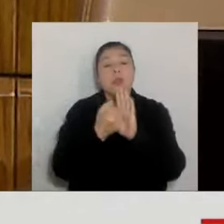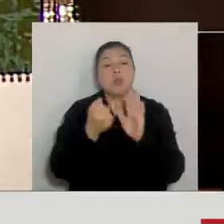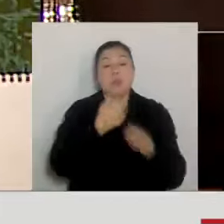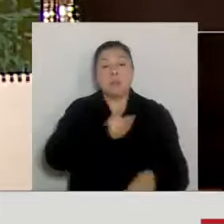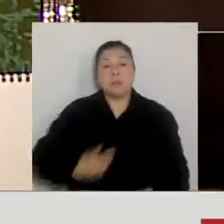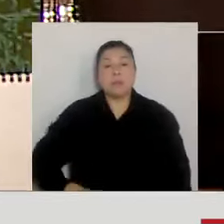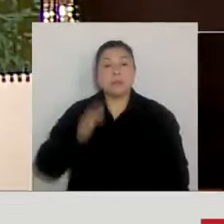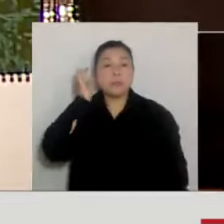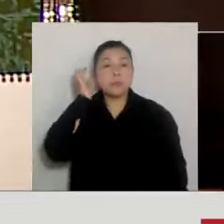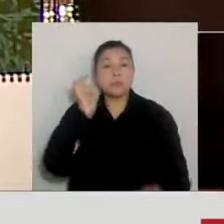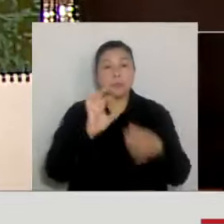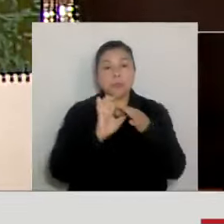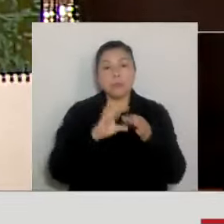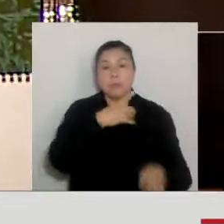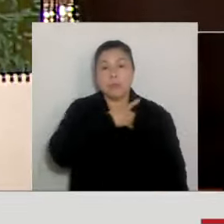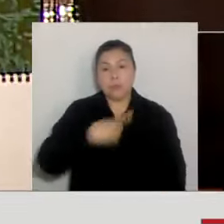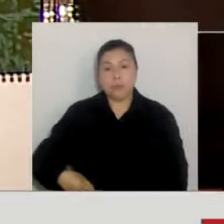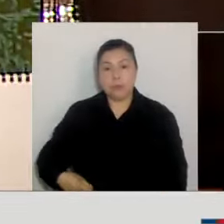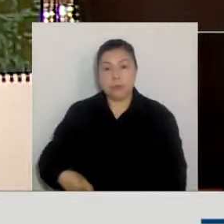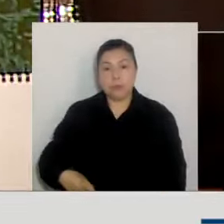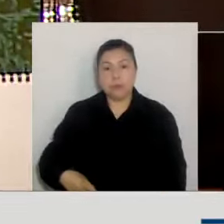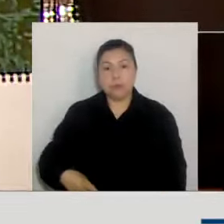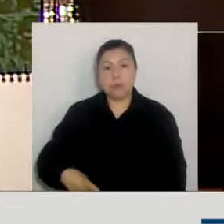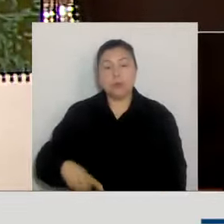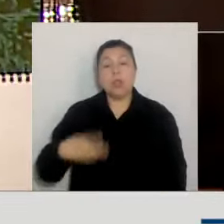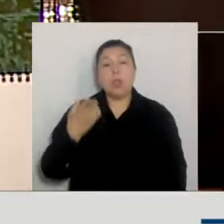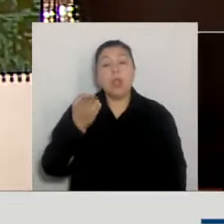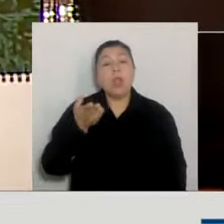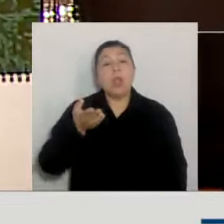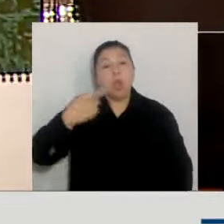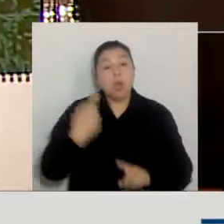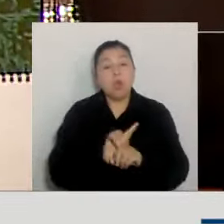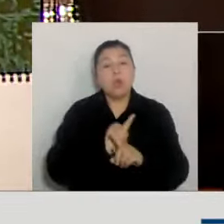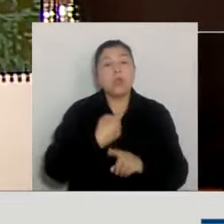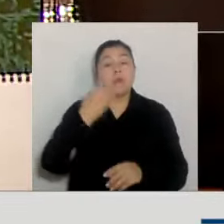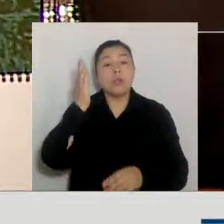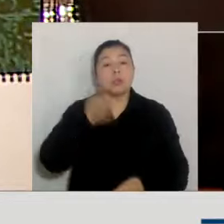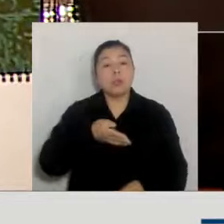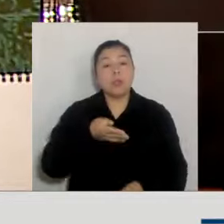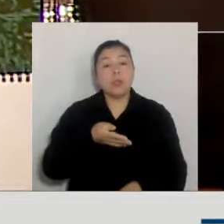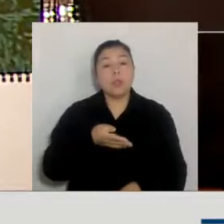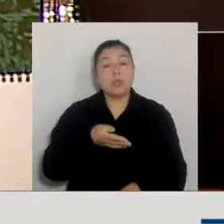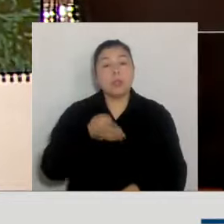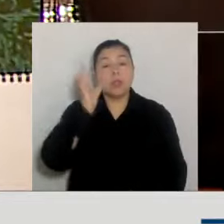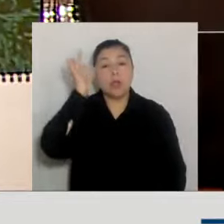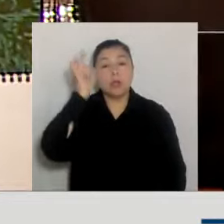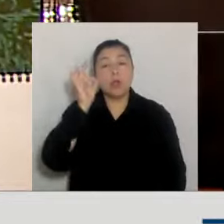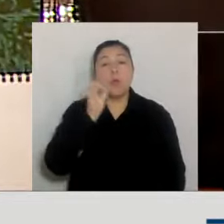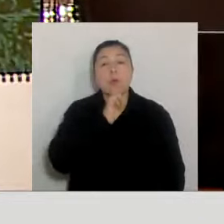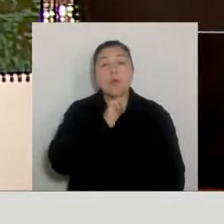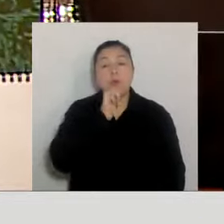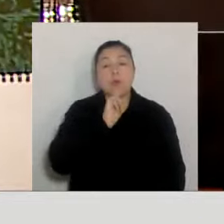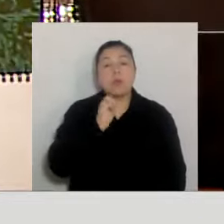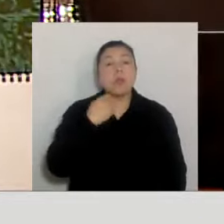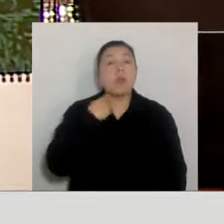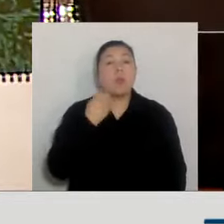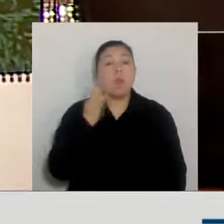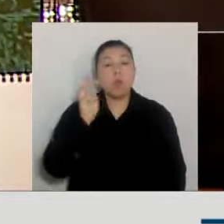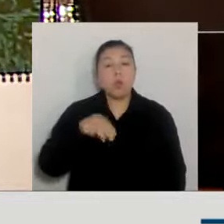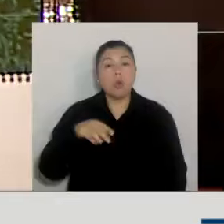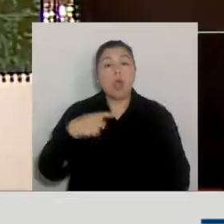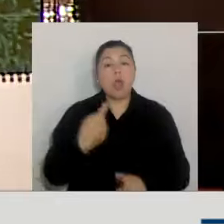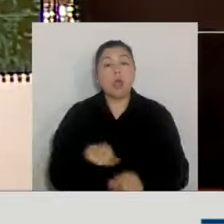Gracias diputado nos vemos en la obligación nuevamente suspender la sesión por falta de quórum hasta que se restituya